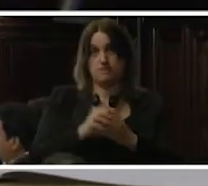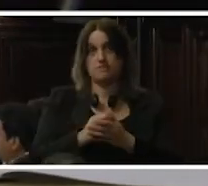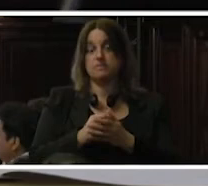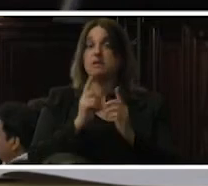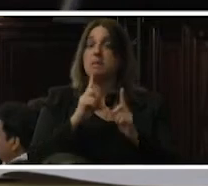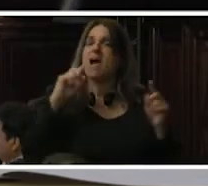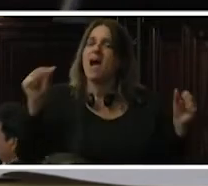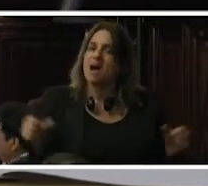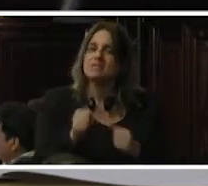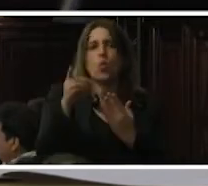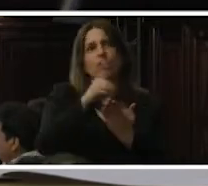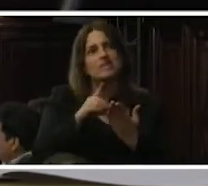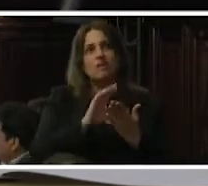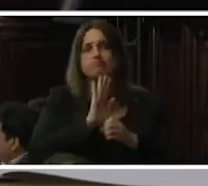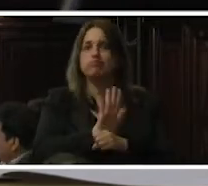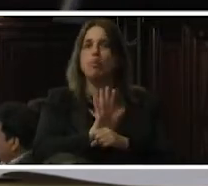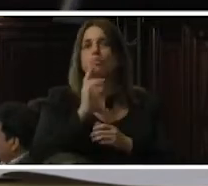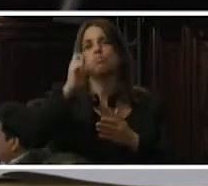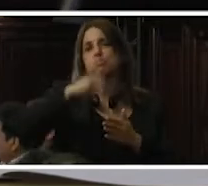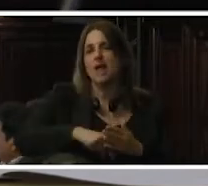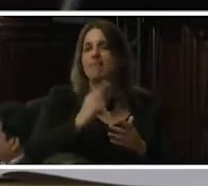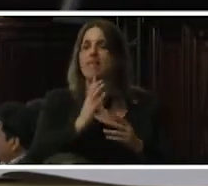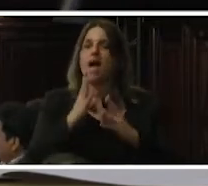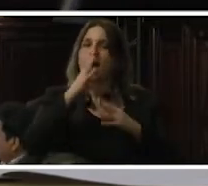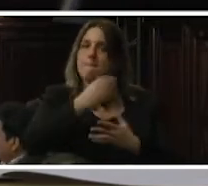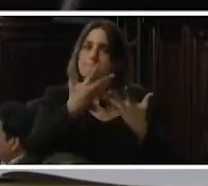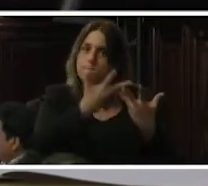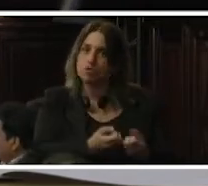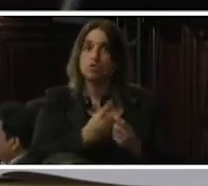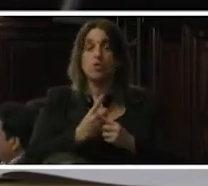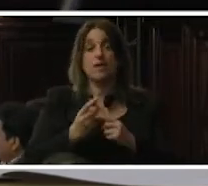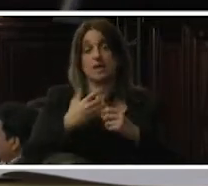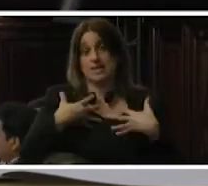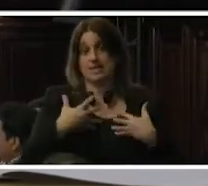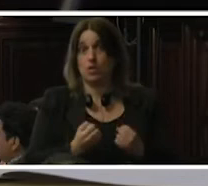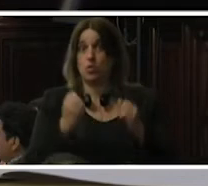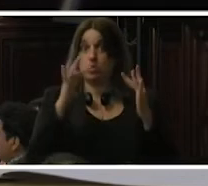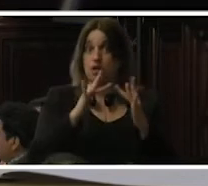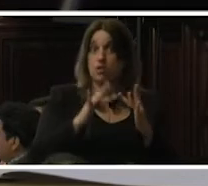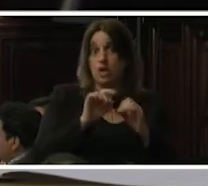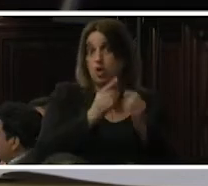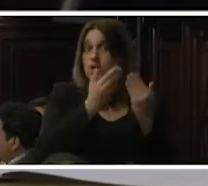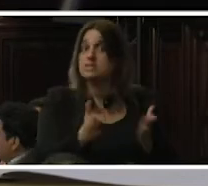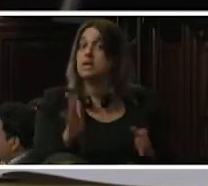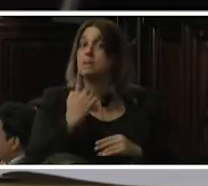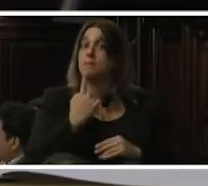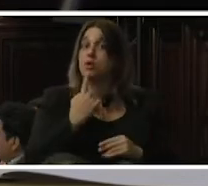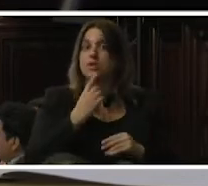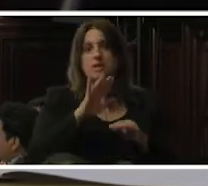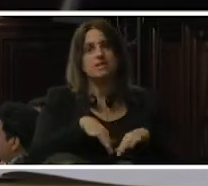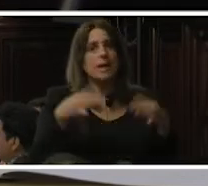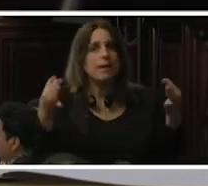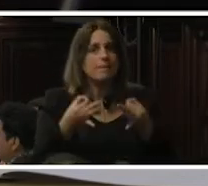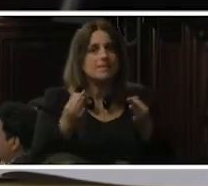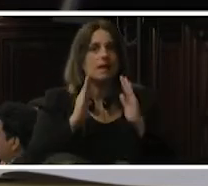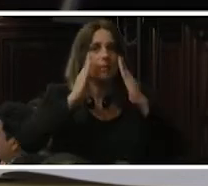Diseñar e implementar normas y planes de prevención y contingencia sanitaria en situaciones de contacto inicial y políticas diferenciadas de salud